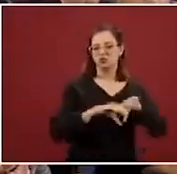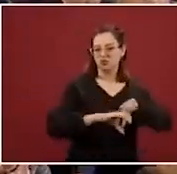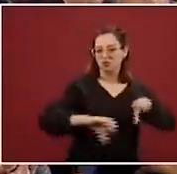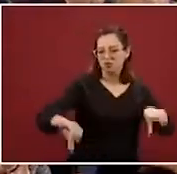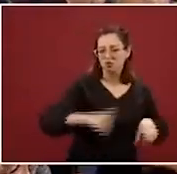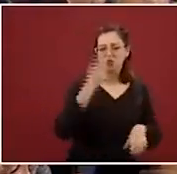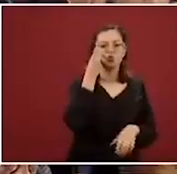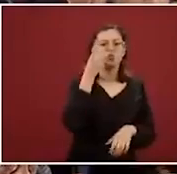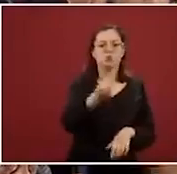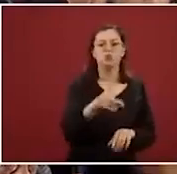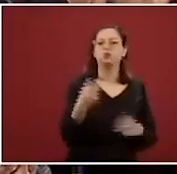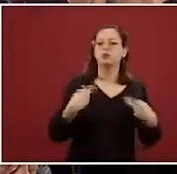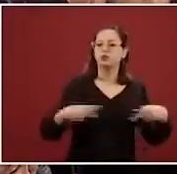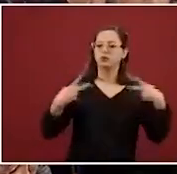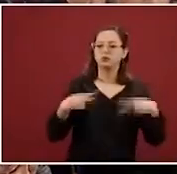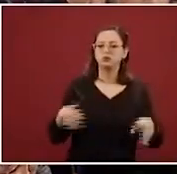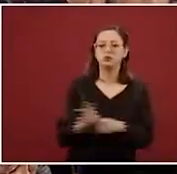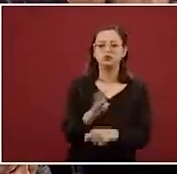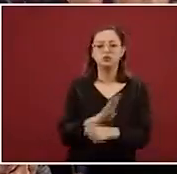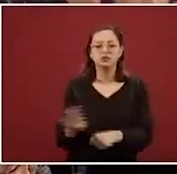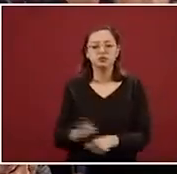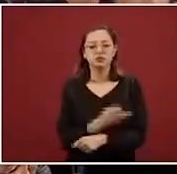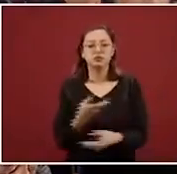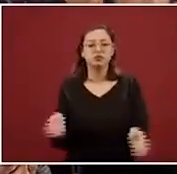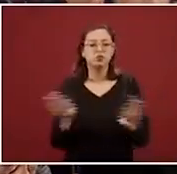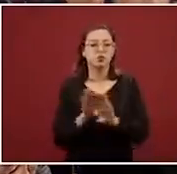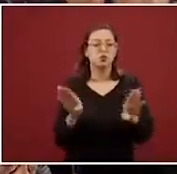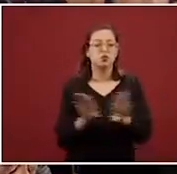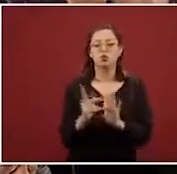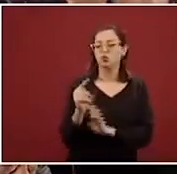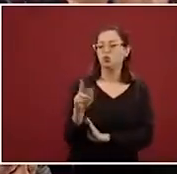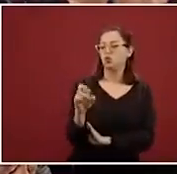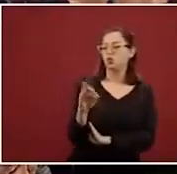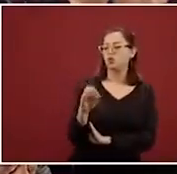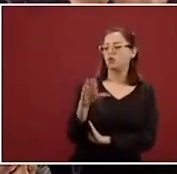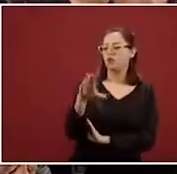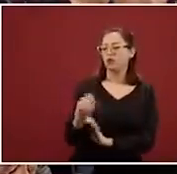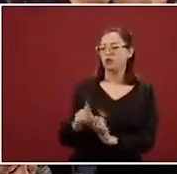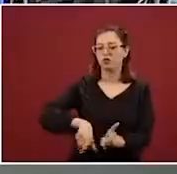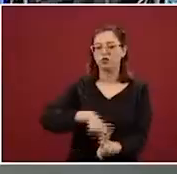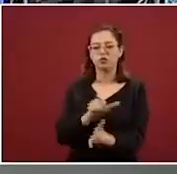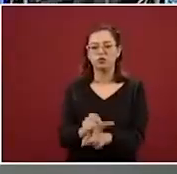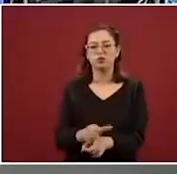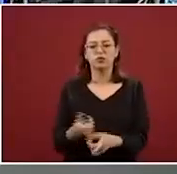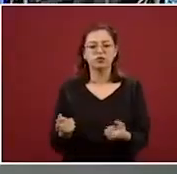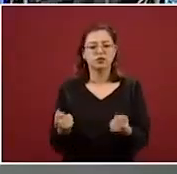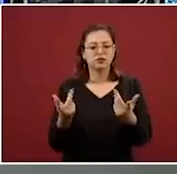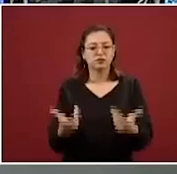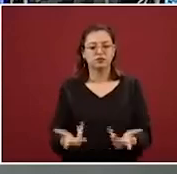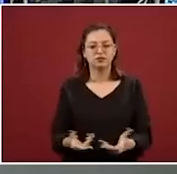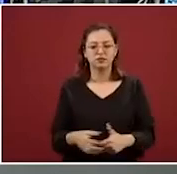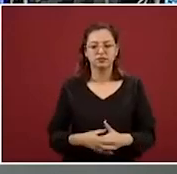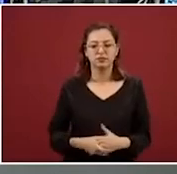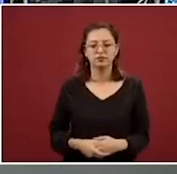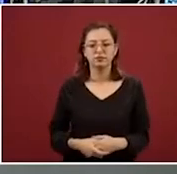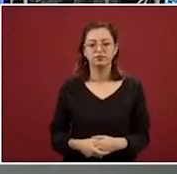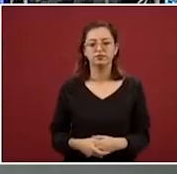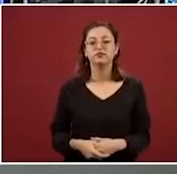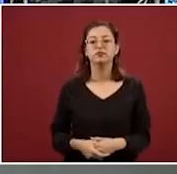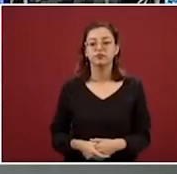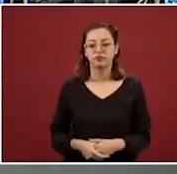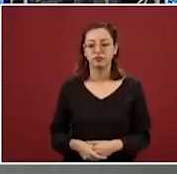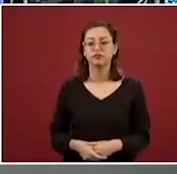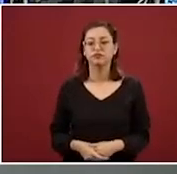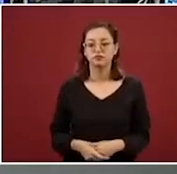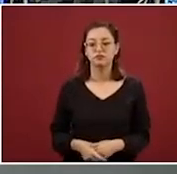ahí beneficiar a los consumidores la Procuraduría Federal del Consumidor, este procurador? Sí tenemos varios casos en el